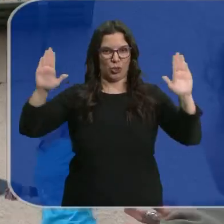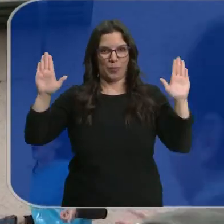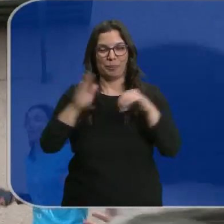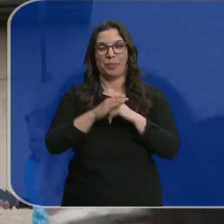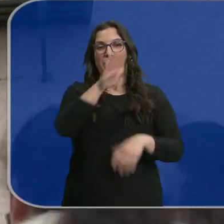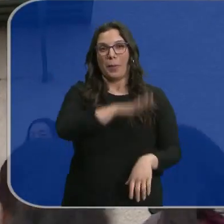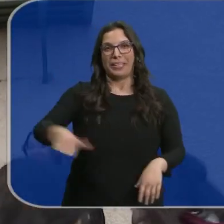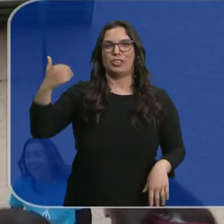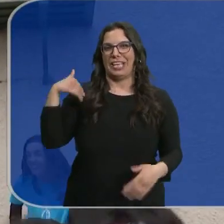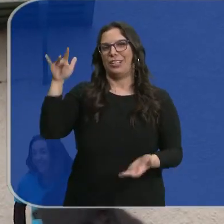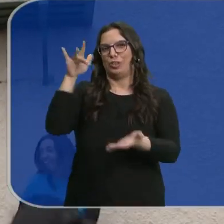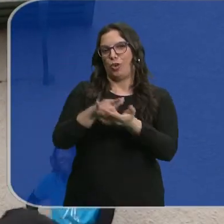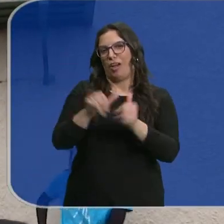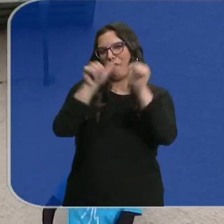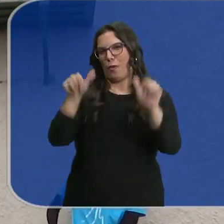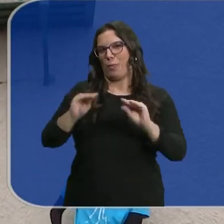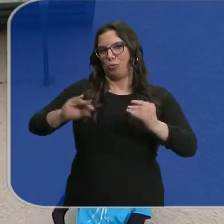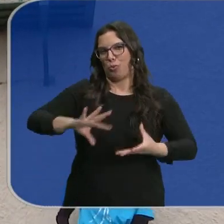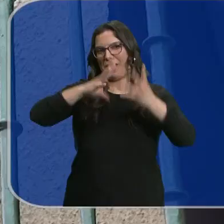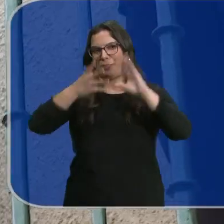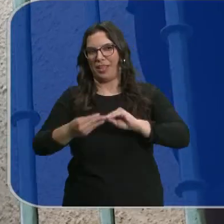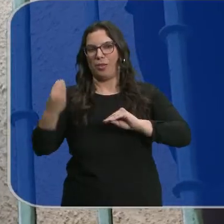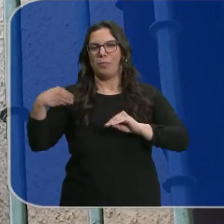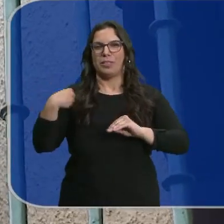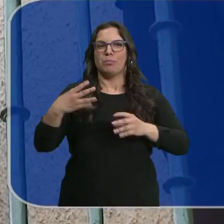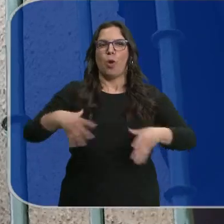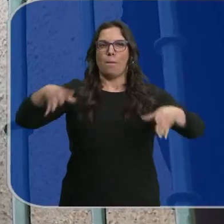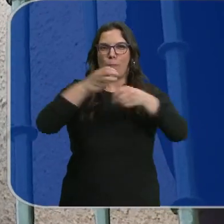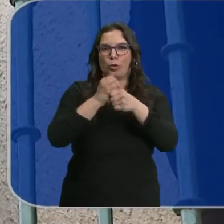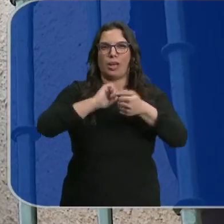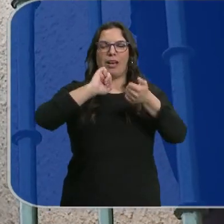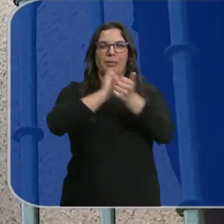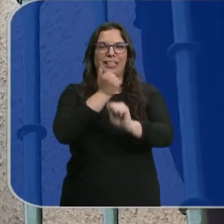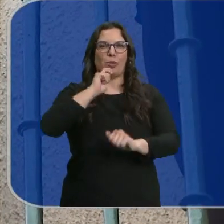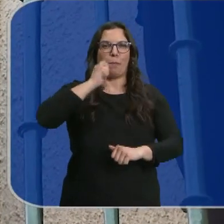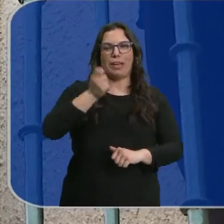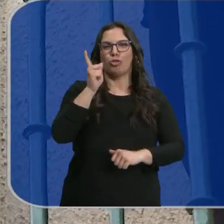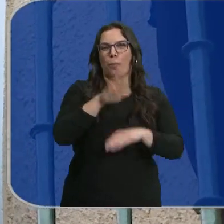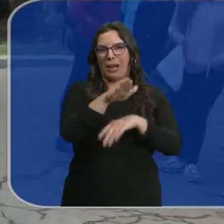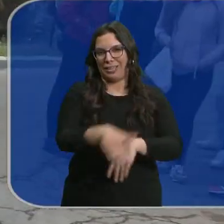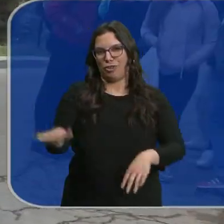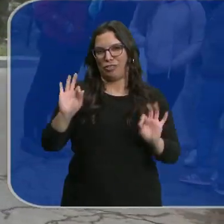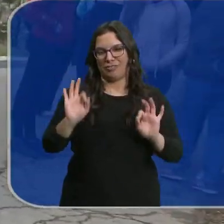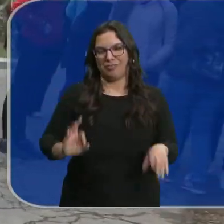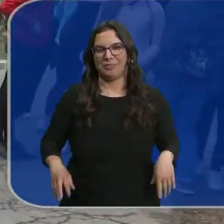más pequeños ya han celebrado a su manera, con el lanzamiento de bolsas con pan y queso exclusivamente para ellos.